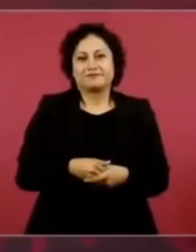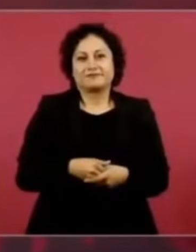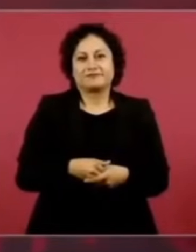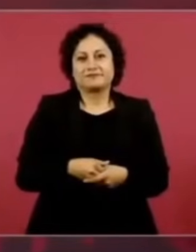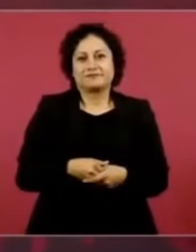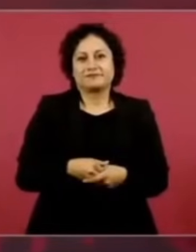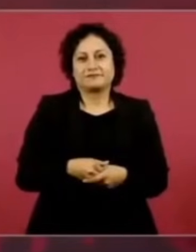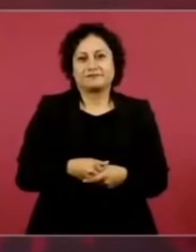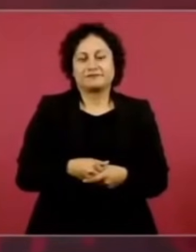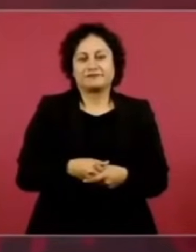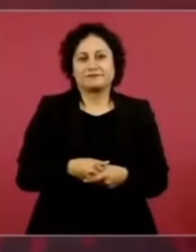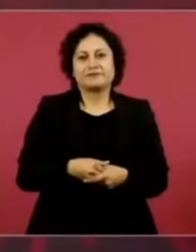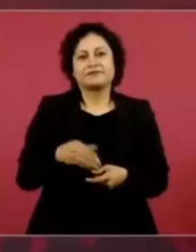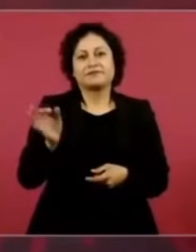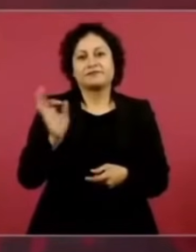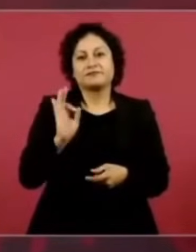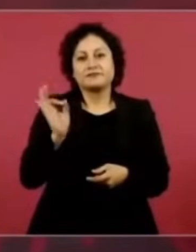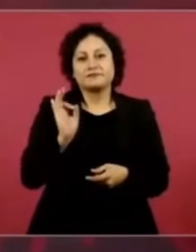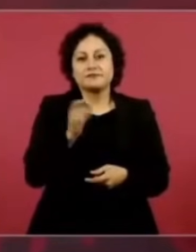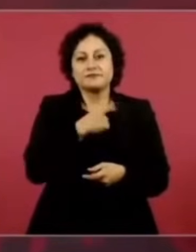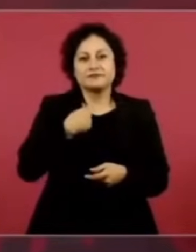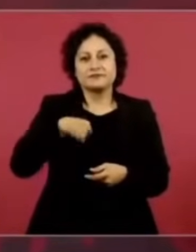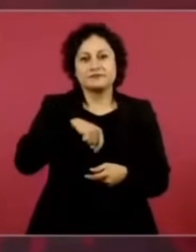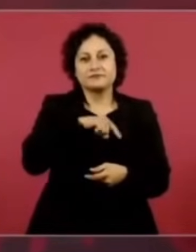nos queda poco tiempo